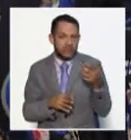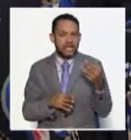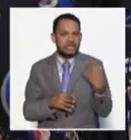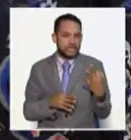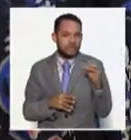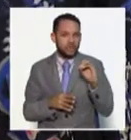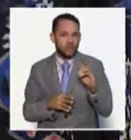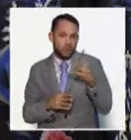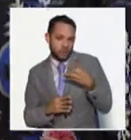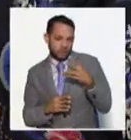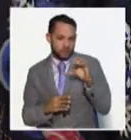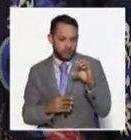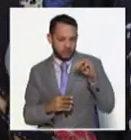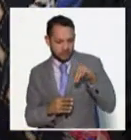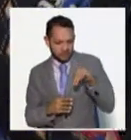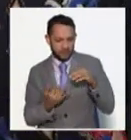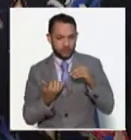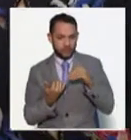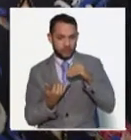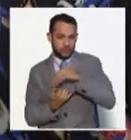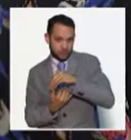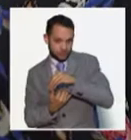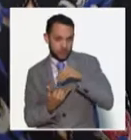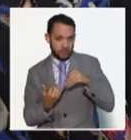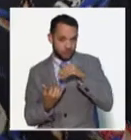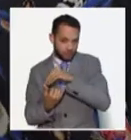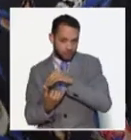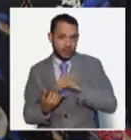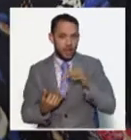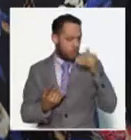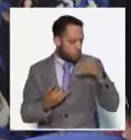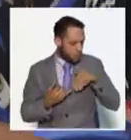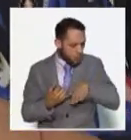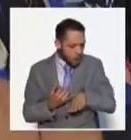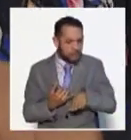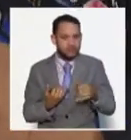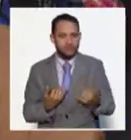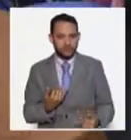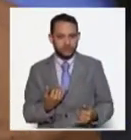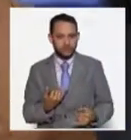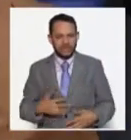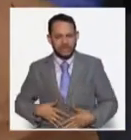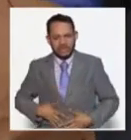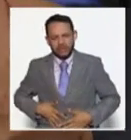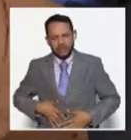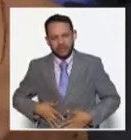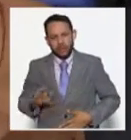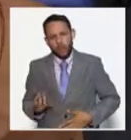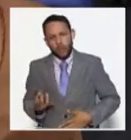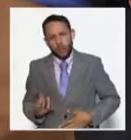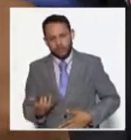centímetros entonces a través del abdomen es muy difícil tocarlos generalmente lo que ellas refieren como un dolor en los ovarios